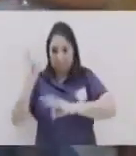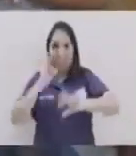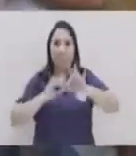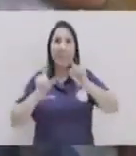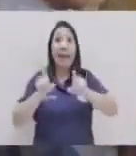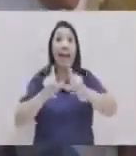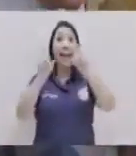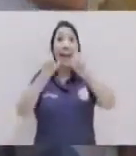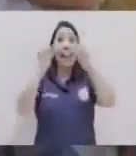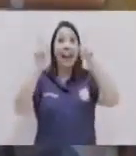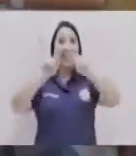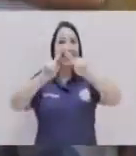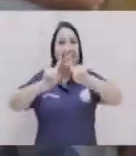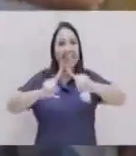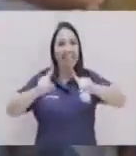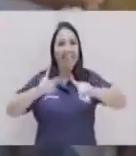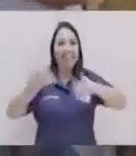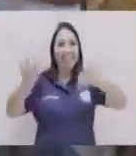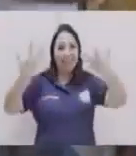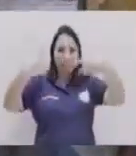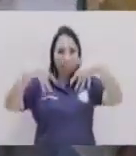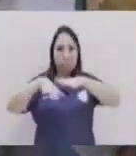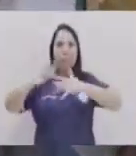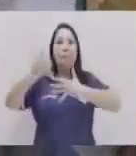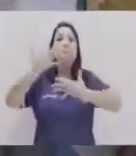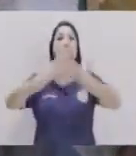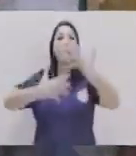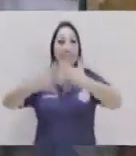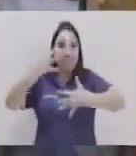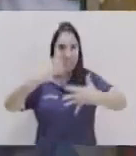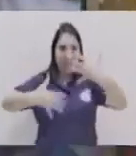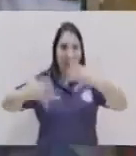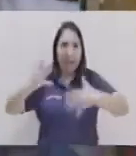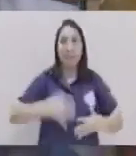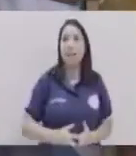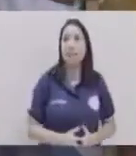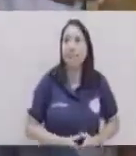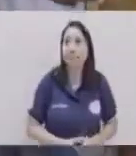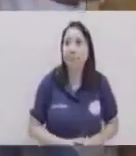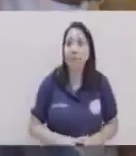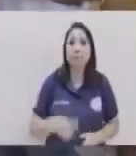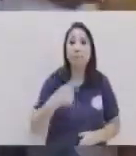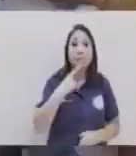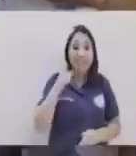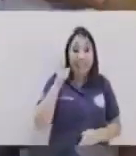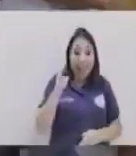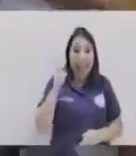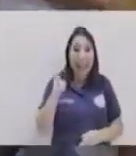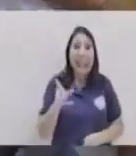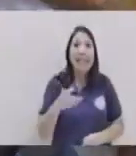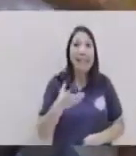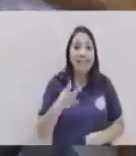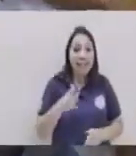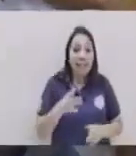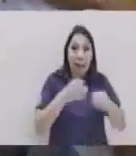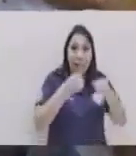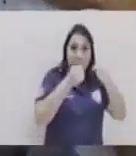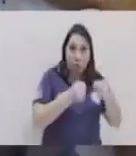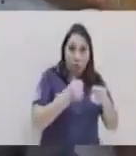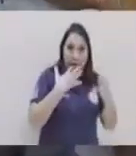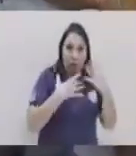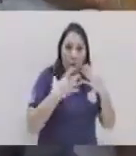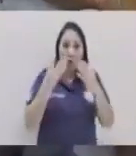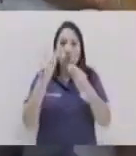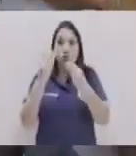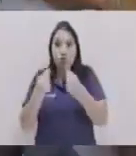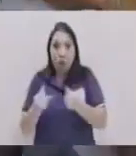crear nosotros mismos con ese tipo de combinaciones, ¿verdad? Exactamente, entonces la tonalidad va a ser la misma, no importando con qué